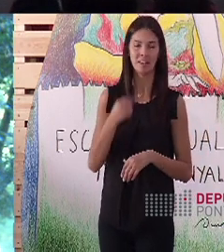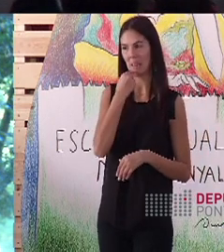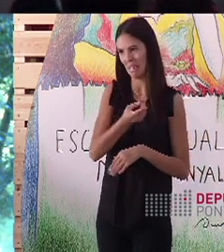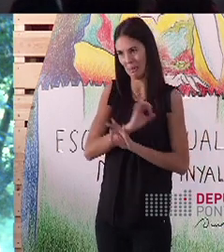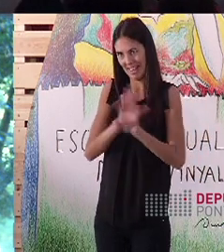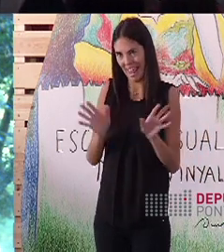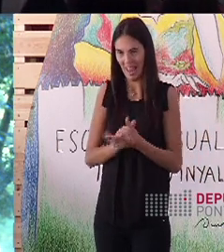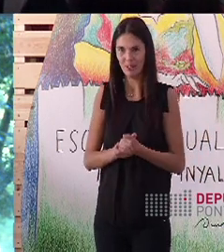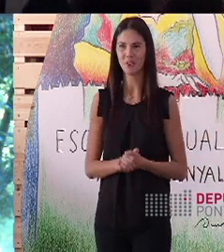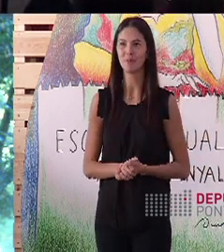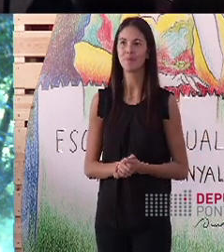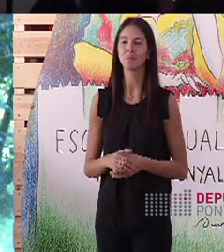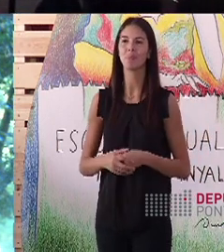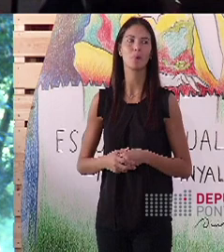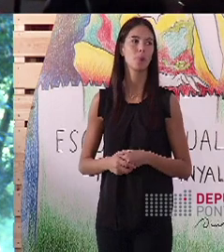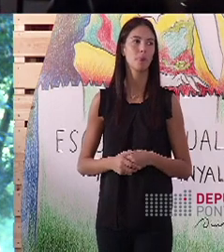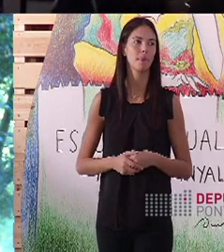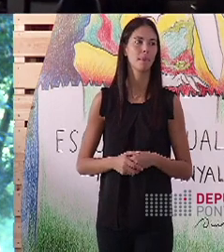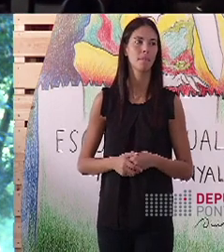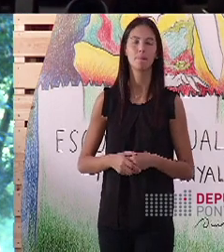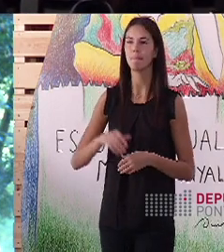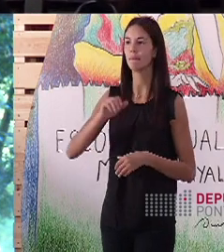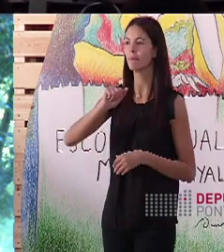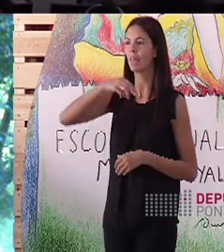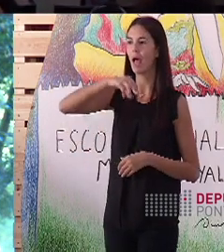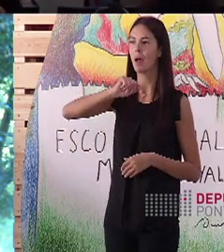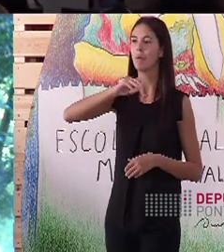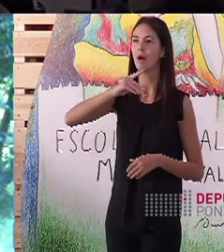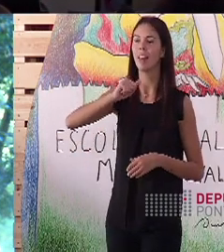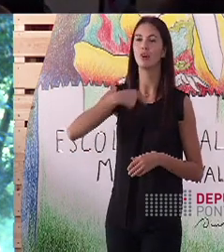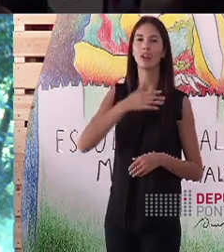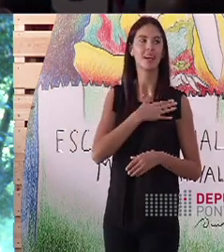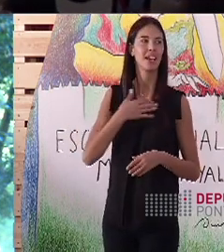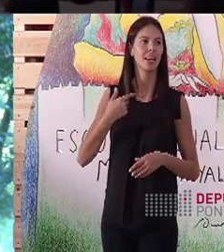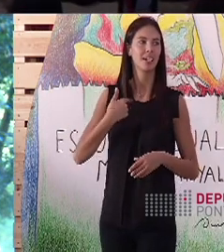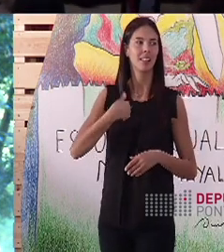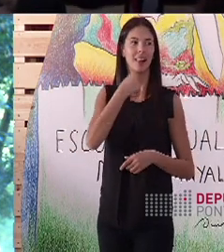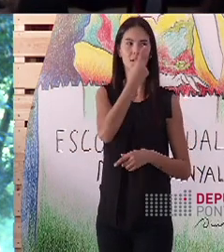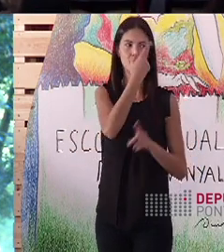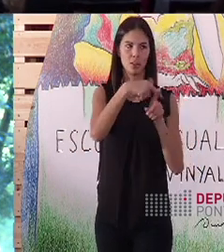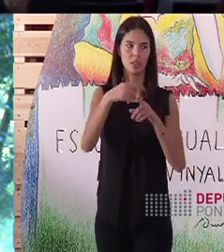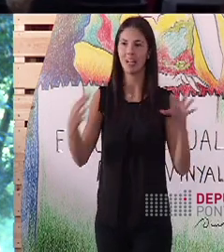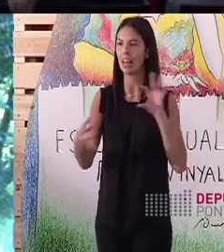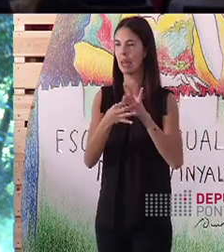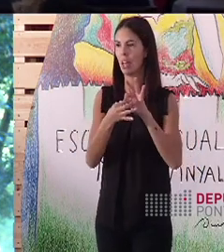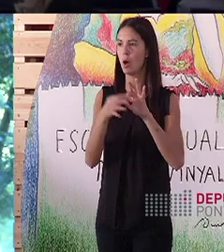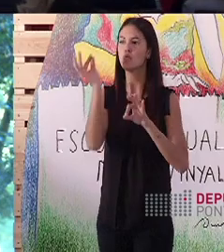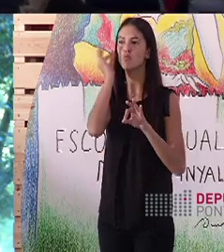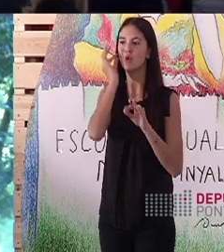punto. Solamente, Amada, quería hacer una observación respecto a la expulsión de